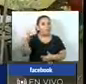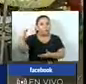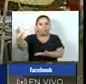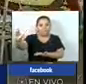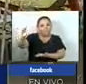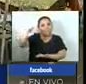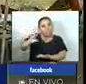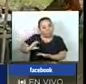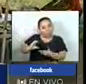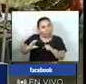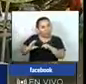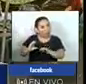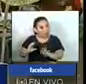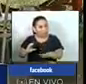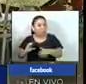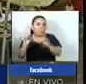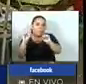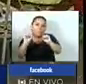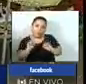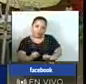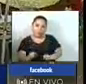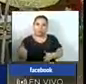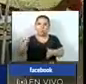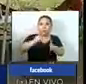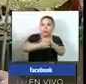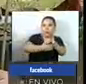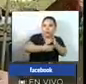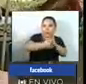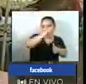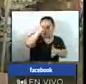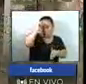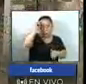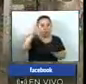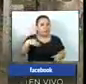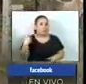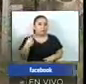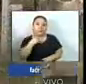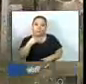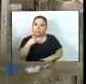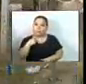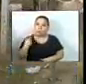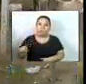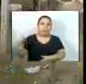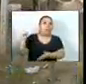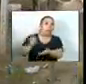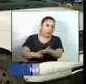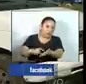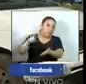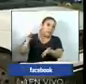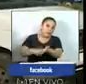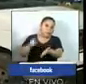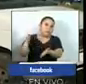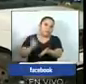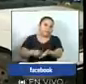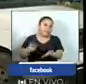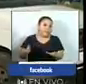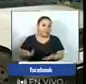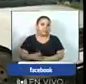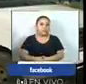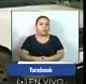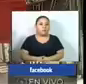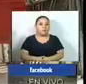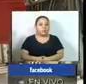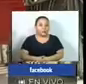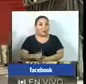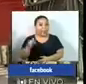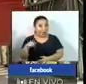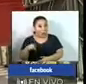para poder reaperturar porque ya estamos en saldos rojos venimos de deudas tras deudas y sería